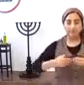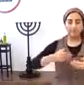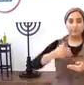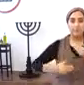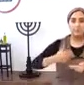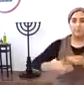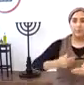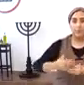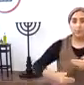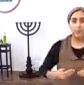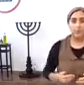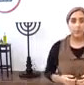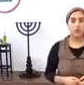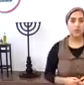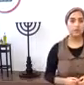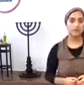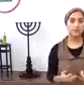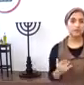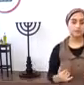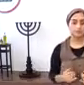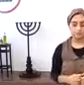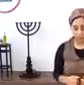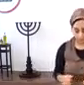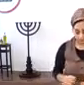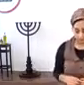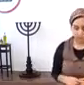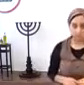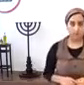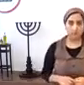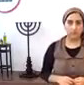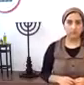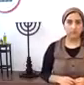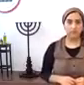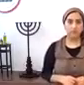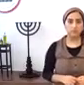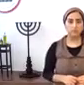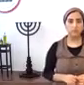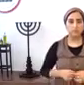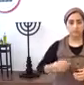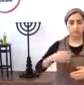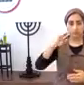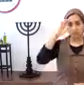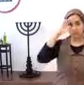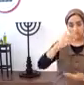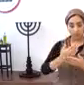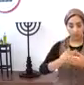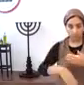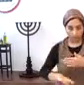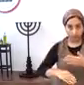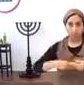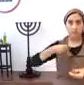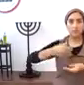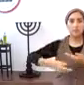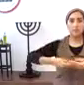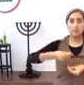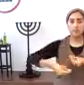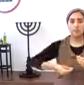secuencia. Bueno, a ver, la idea es esta. El nacimiento en secuencia.